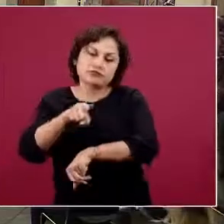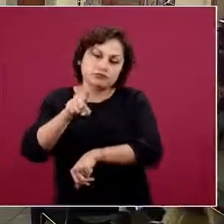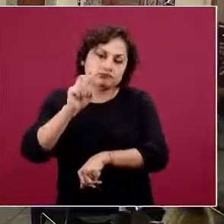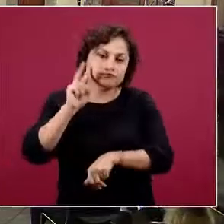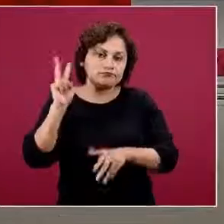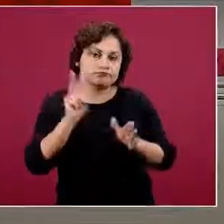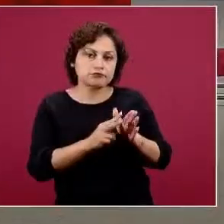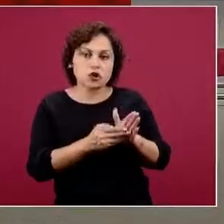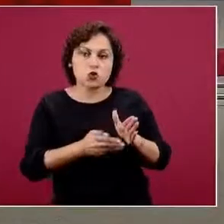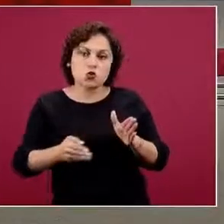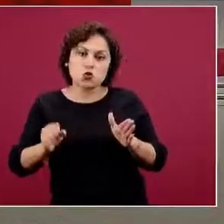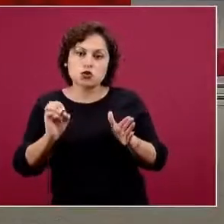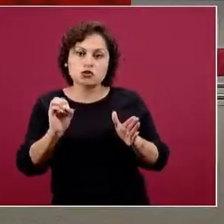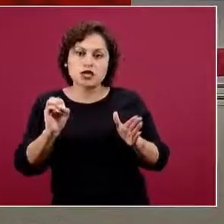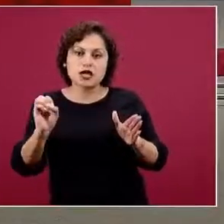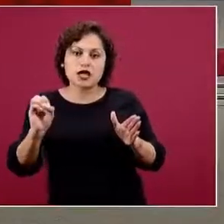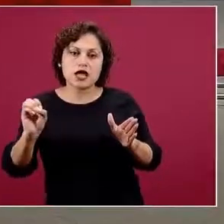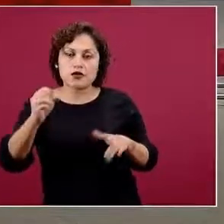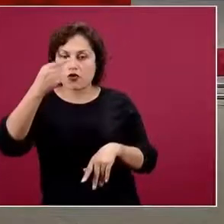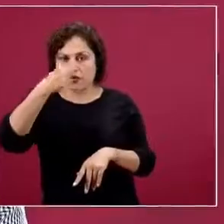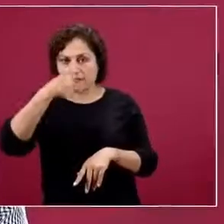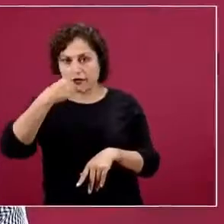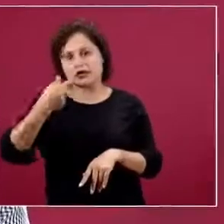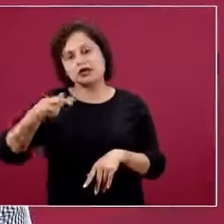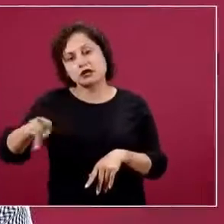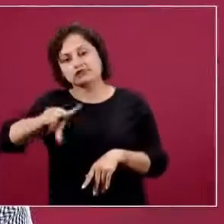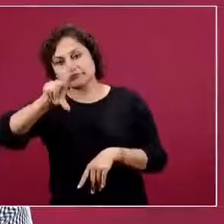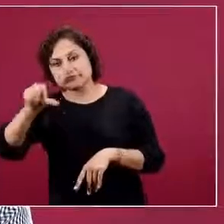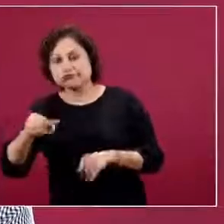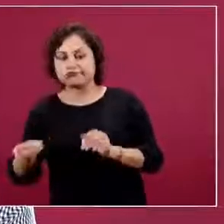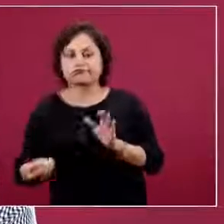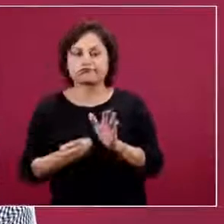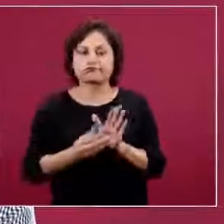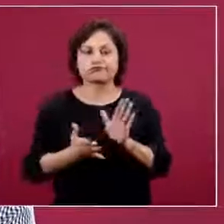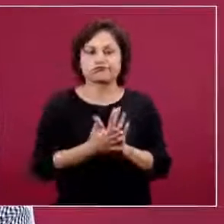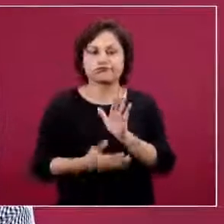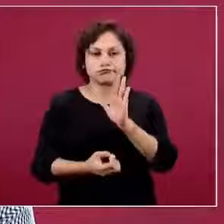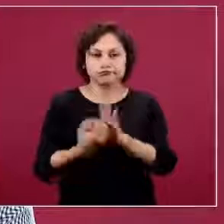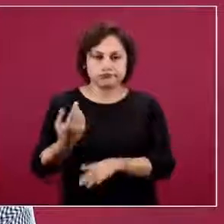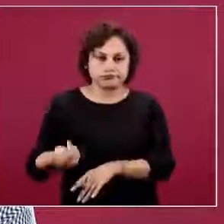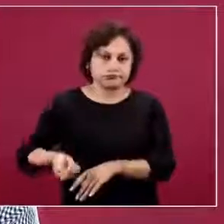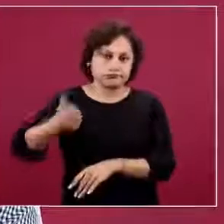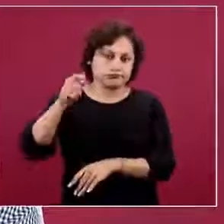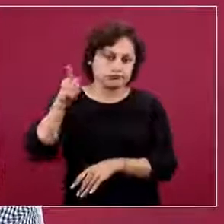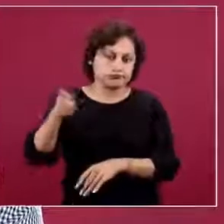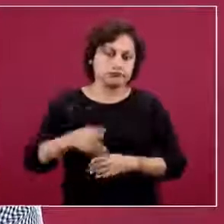en 0 para efecto de influenza. Otro punto importante también, y lo habíamos comentado